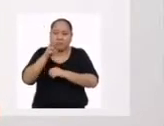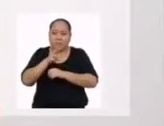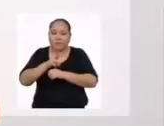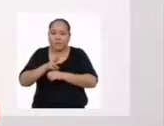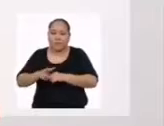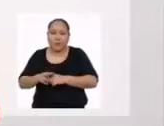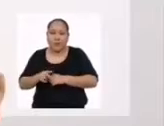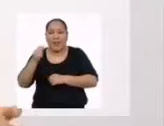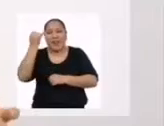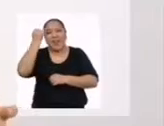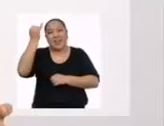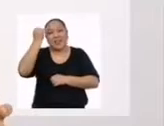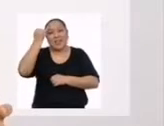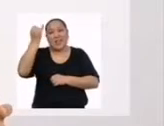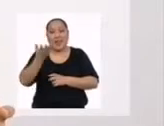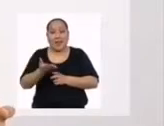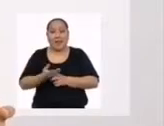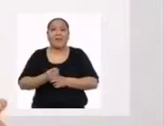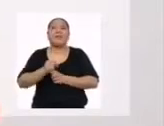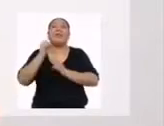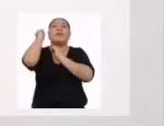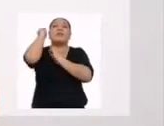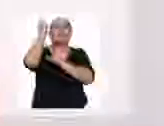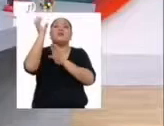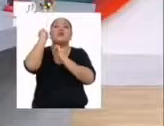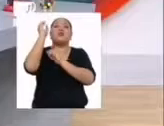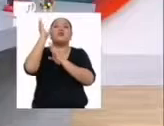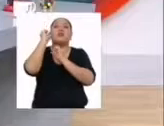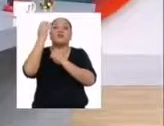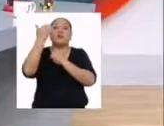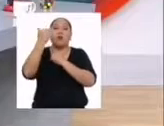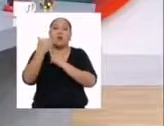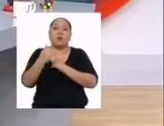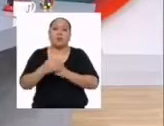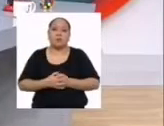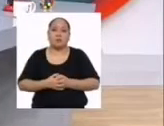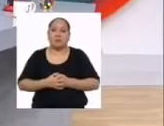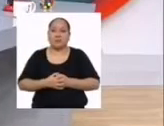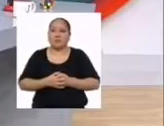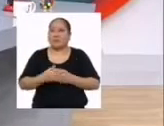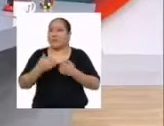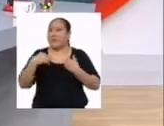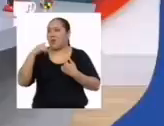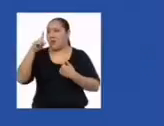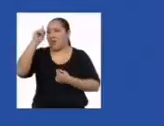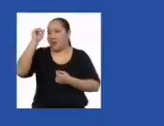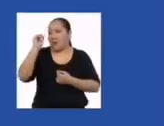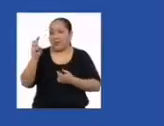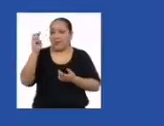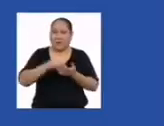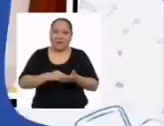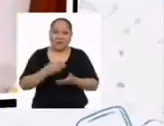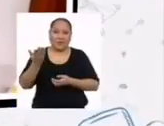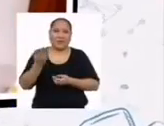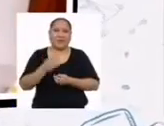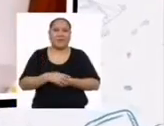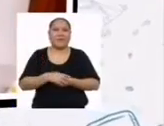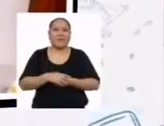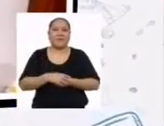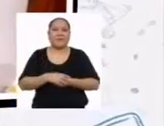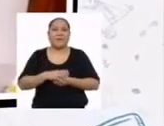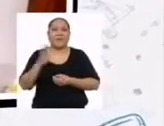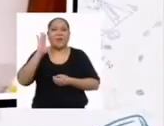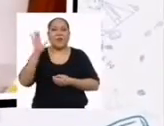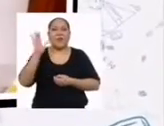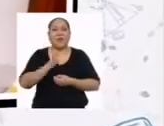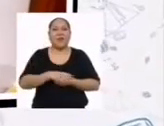que la intención de exponer se ha mantenido como la predominante? Tenemos una pregunta más. Ahí va. Hola a